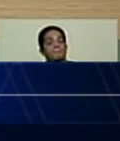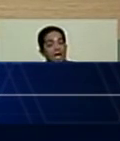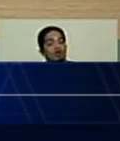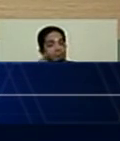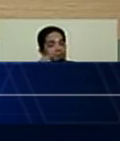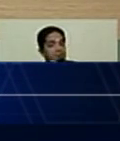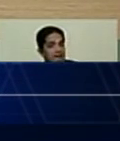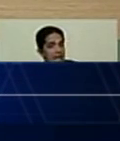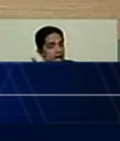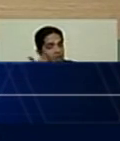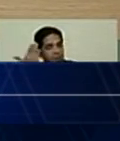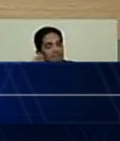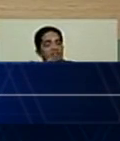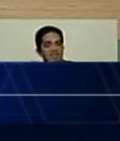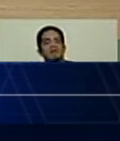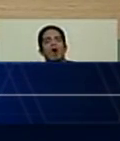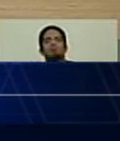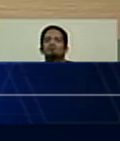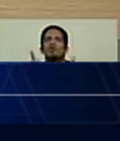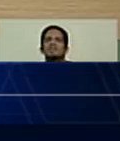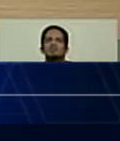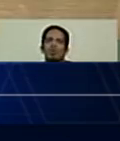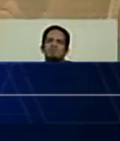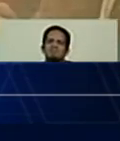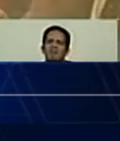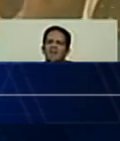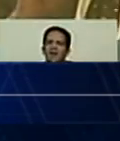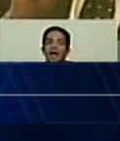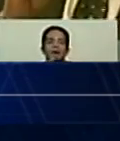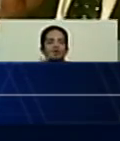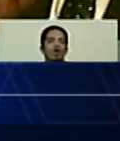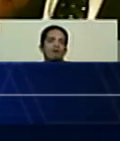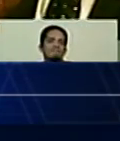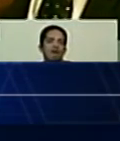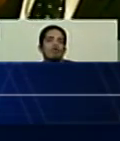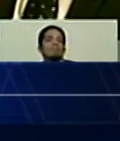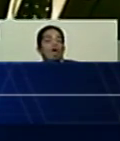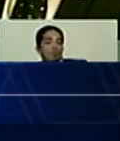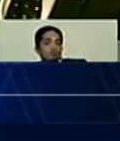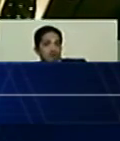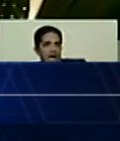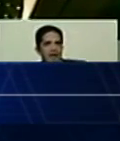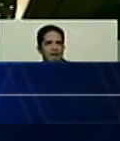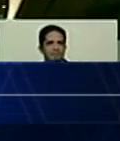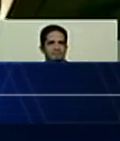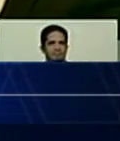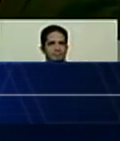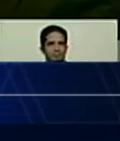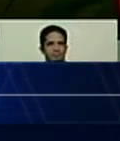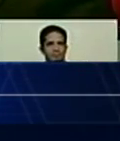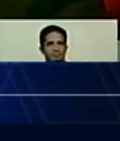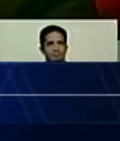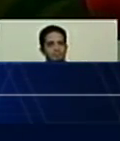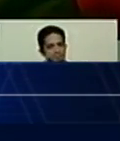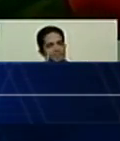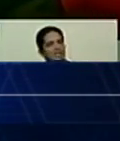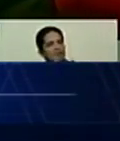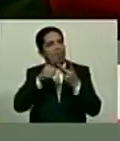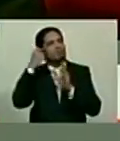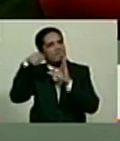decir que estaban autorizados por el gobierno de Guyana para exploración sísmica. Voy por favor con el segundo video.